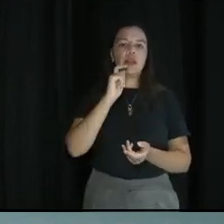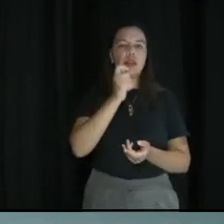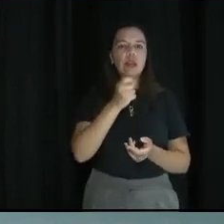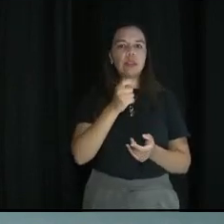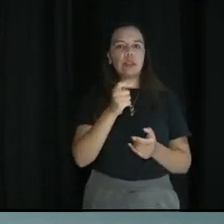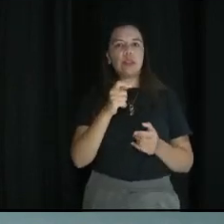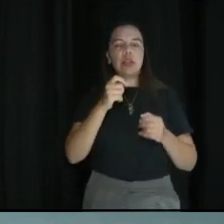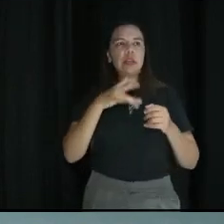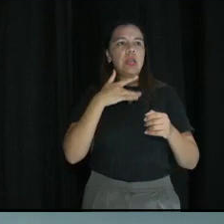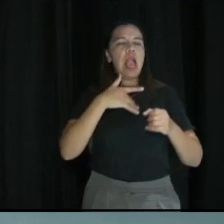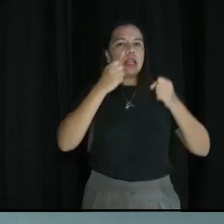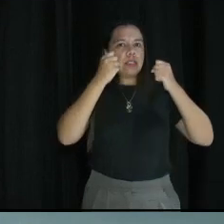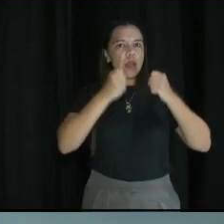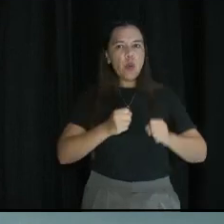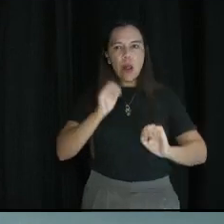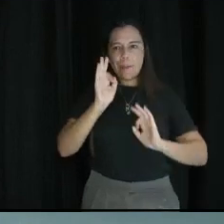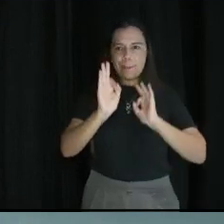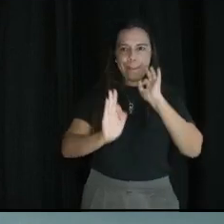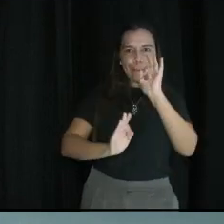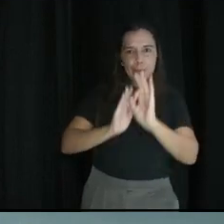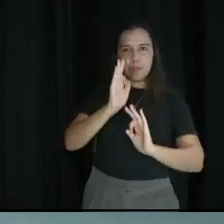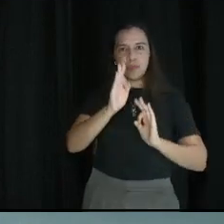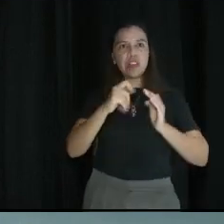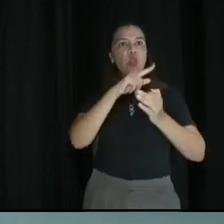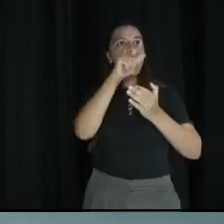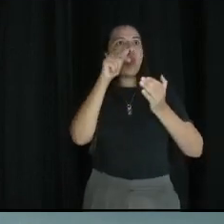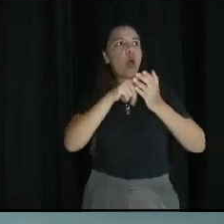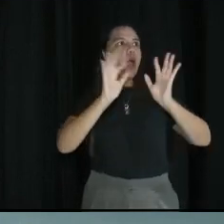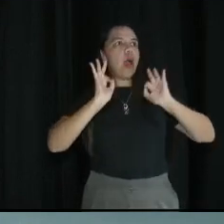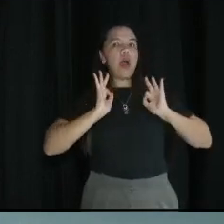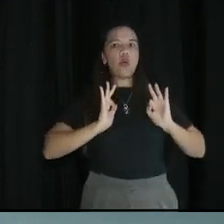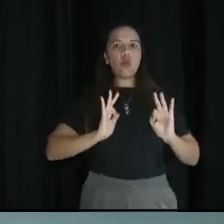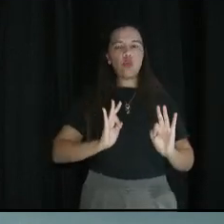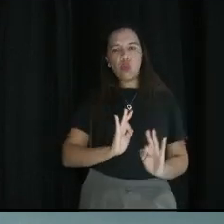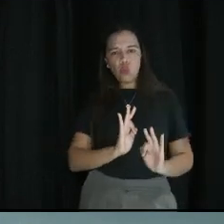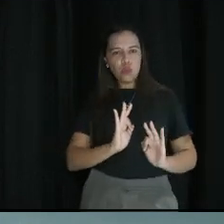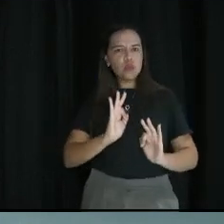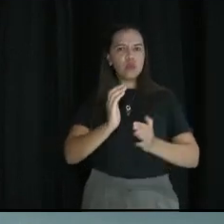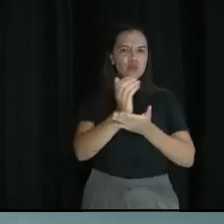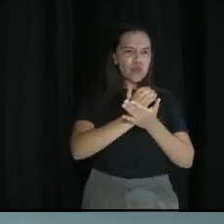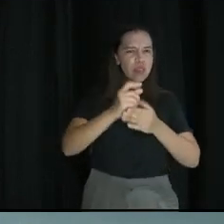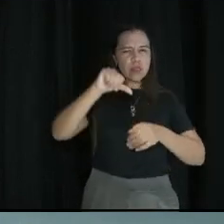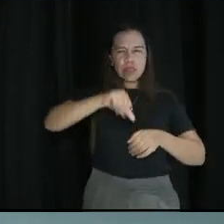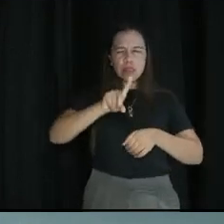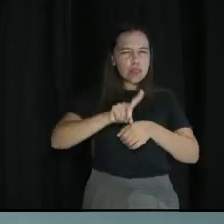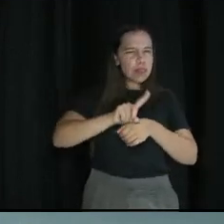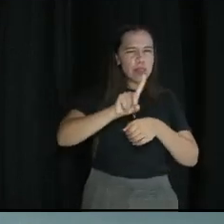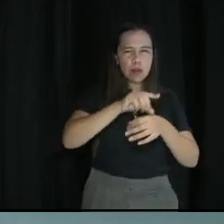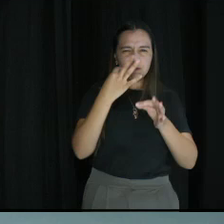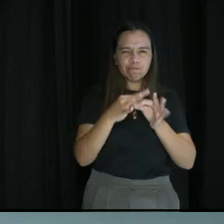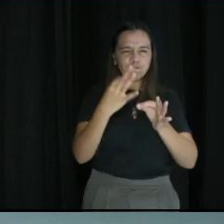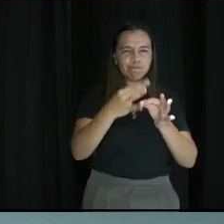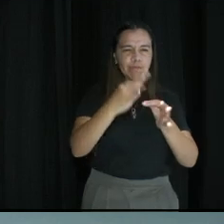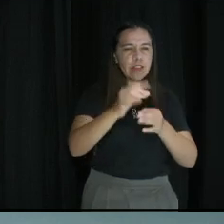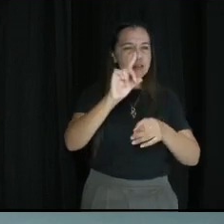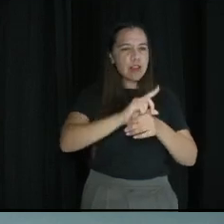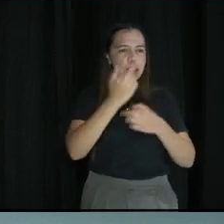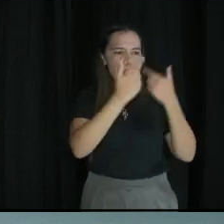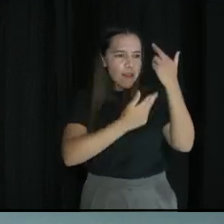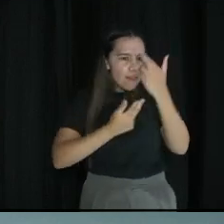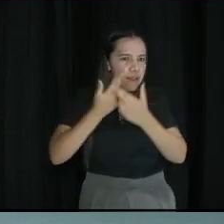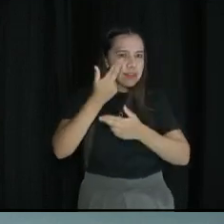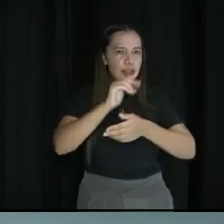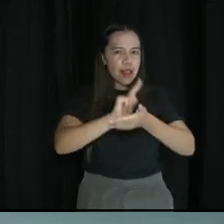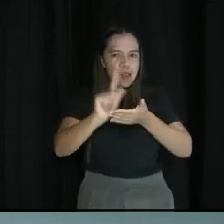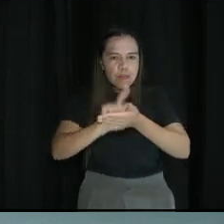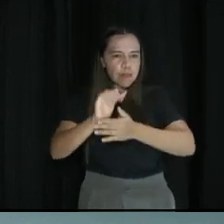manera segura a través de las instalaciones, y se le hacen sus curaciones todos los días, y